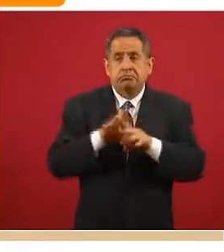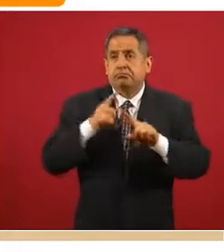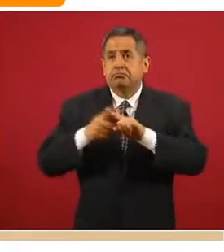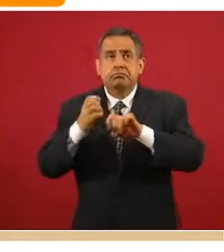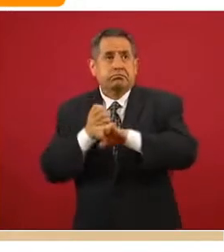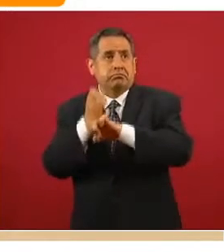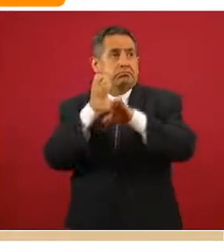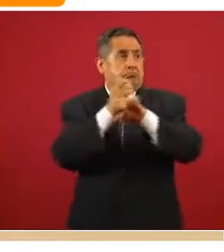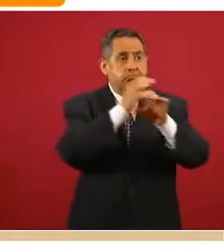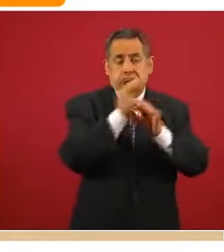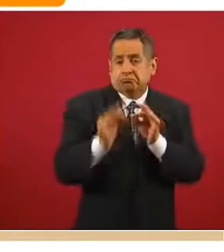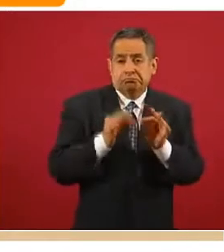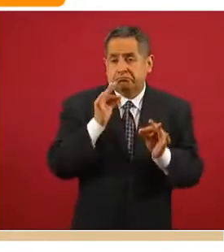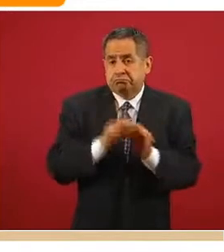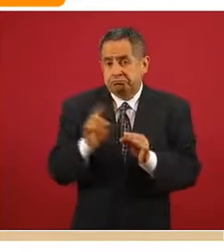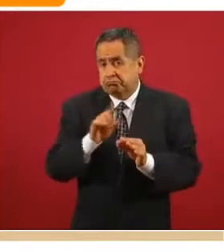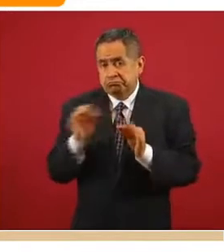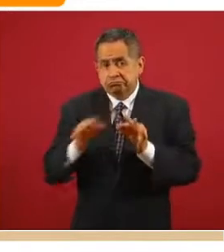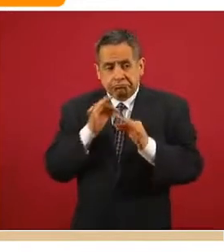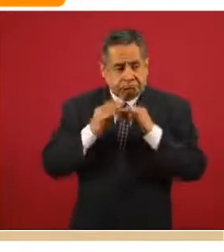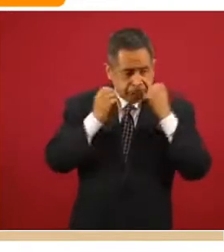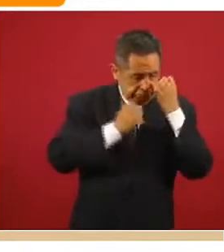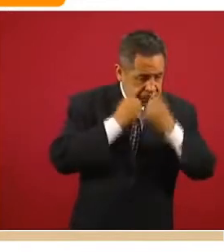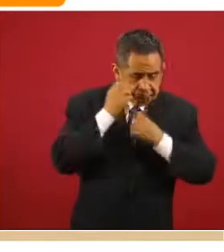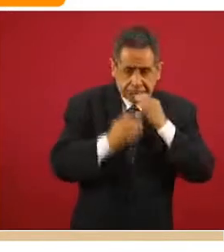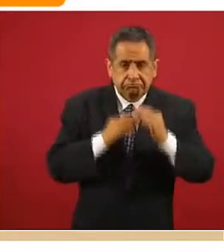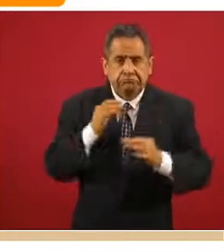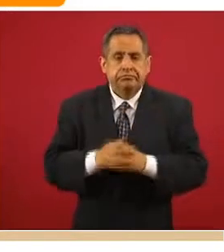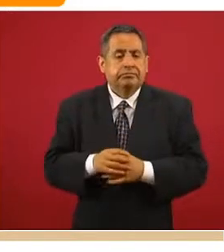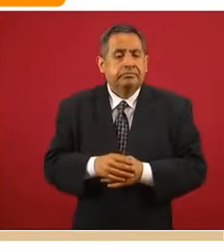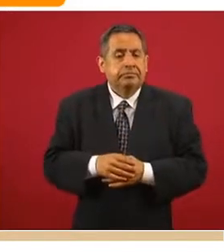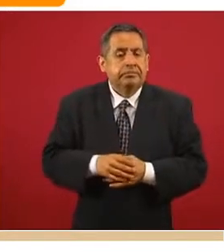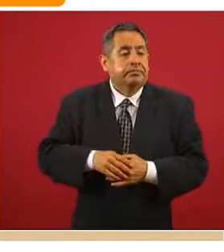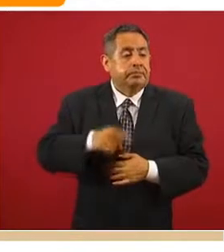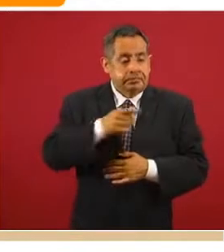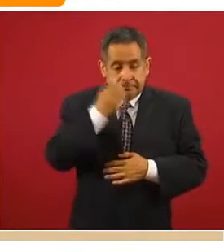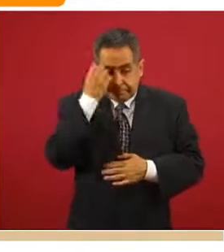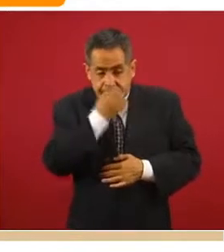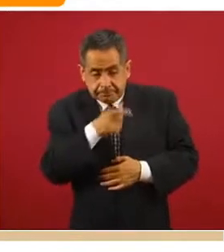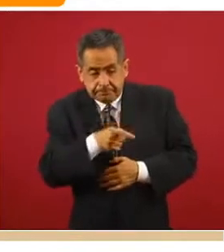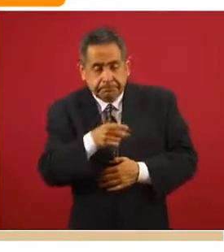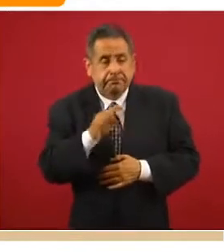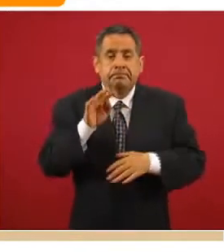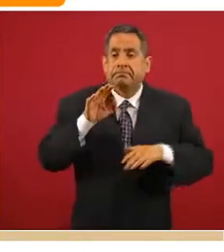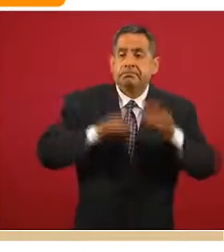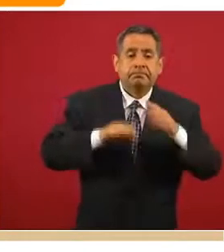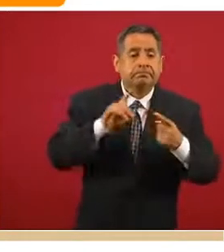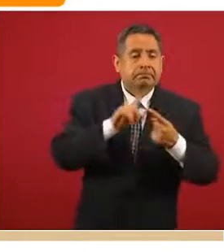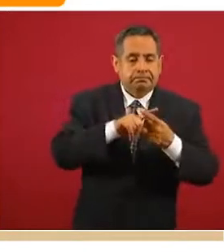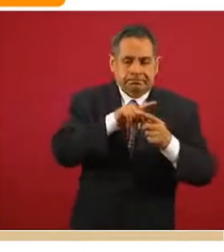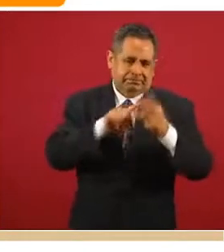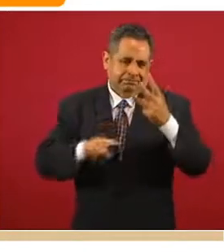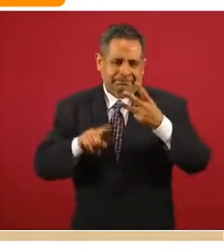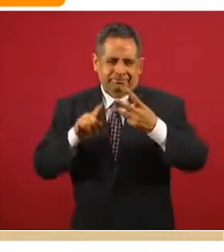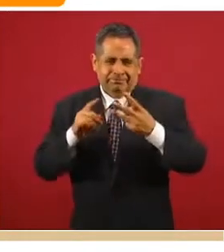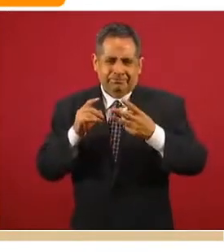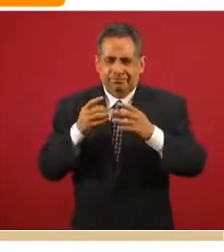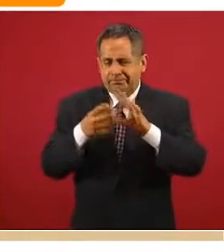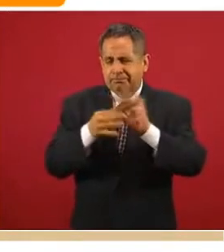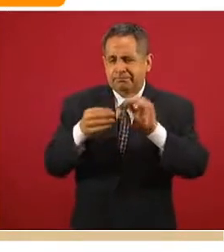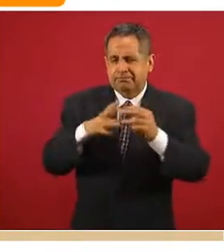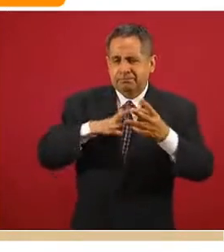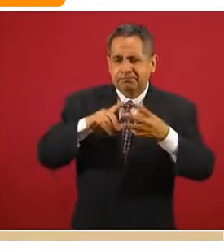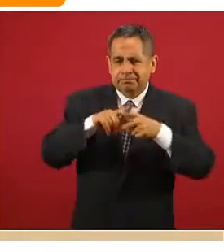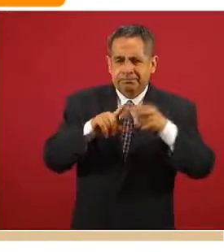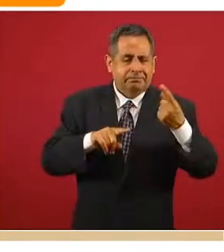entidades federativas, y pueden resultar confirmadas la sección